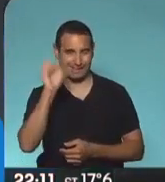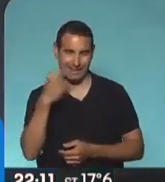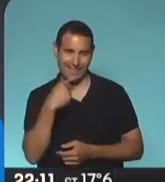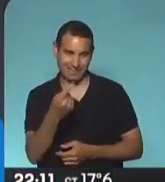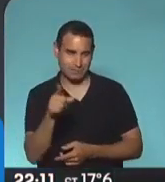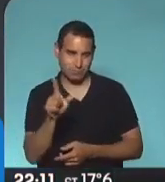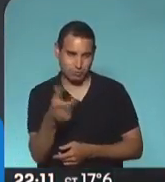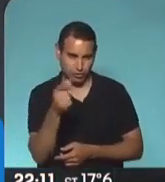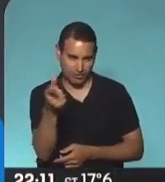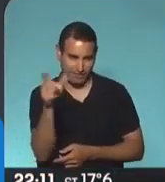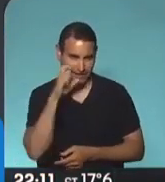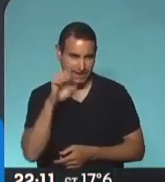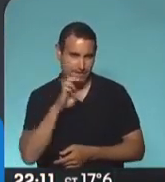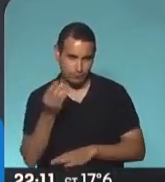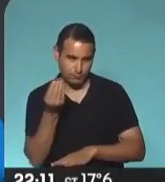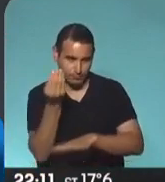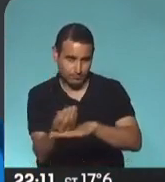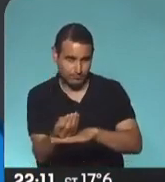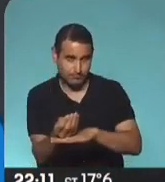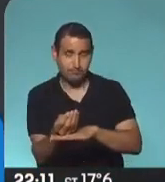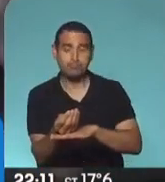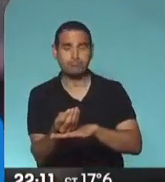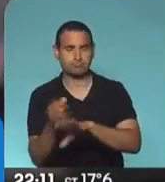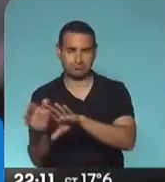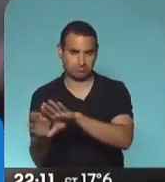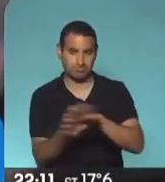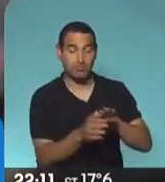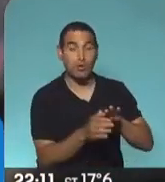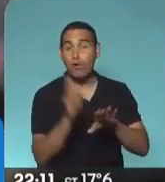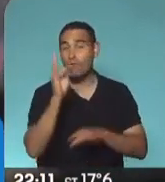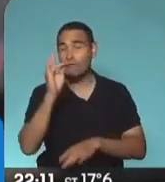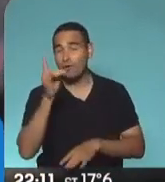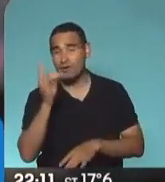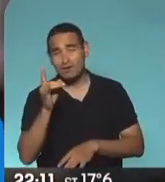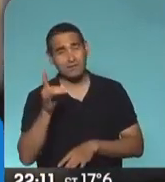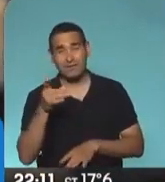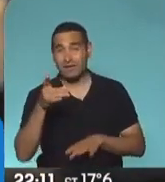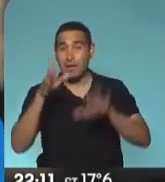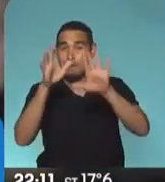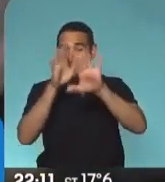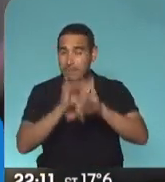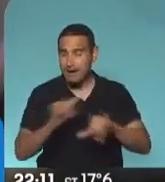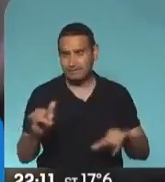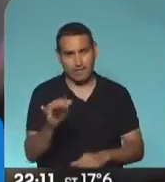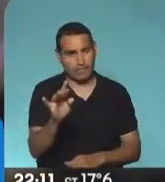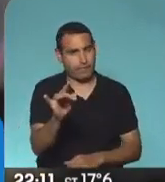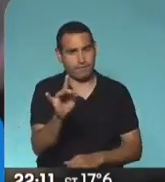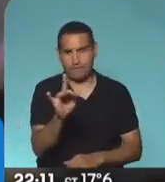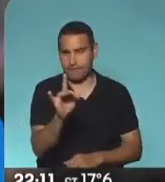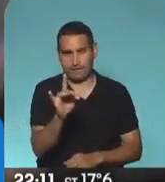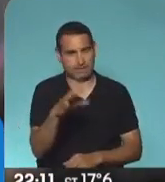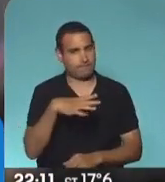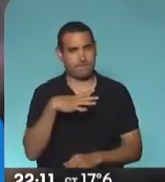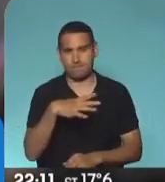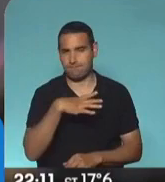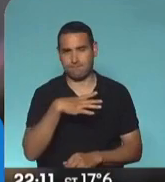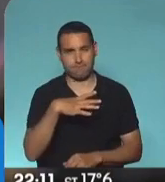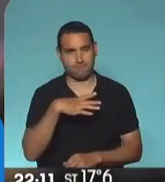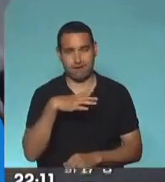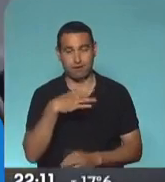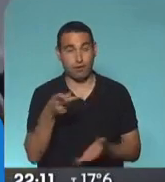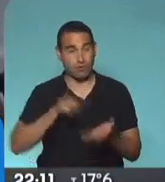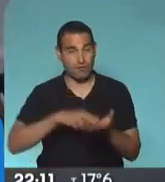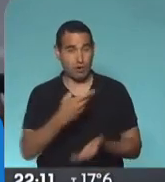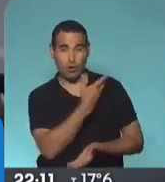tanto, más allá de los debates legislativos, Bolivia sigue lejos de alcanzar la pacificación y retomar la